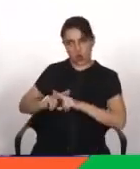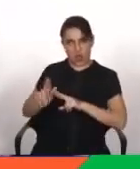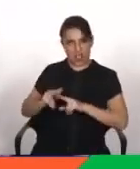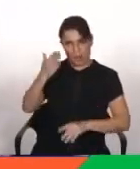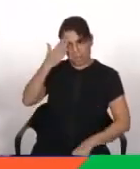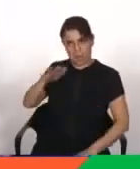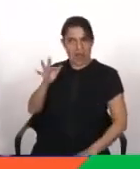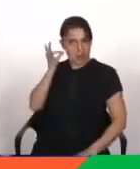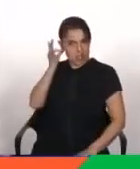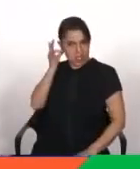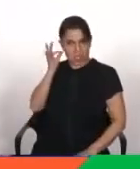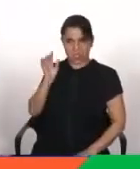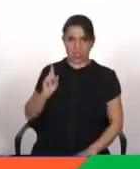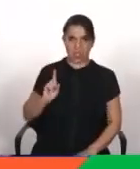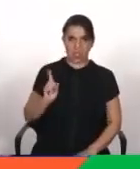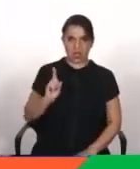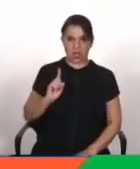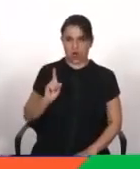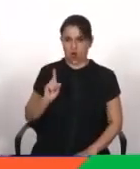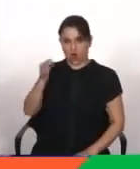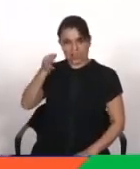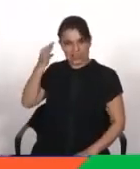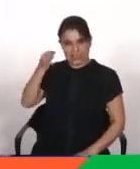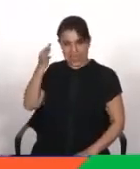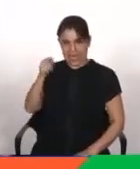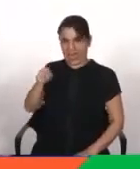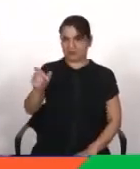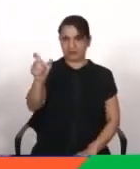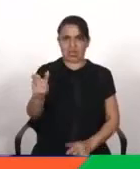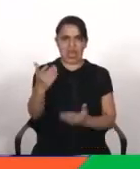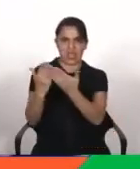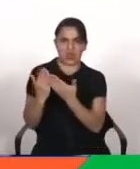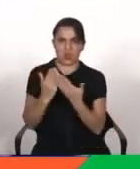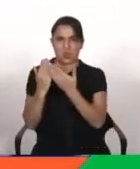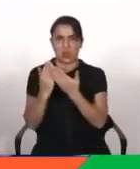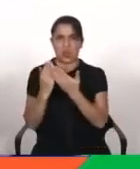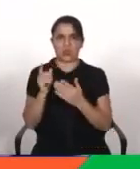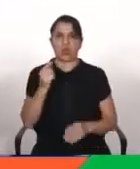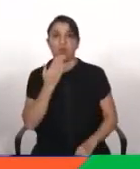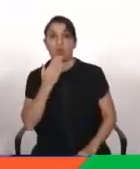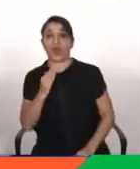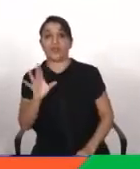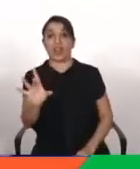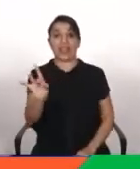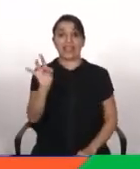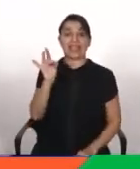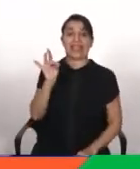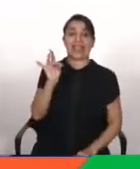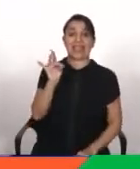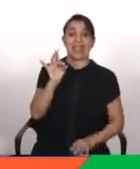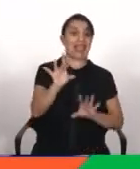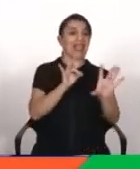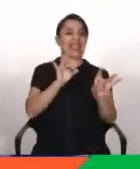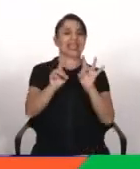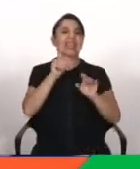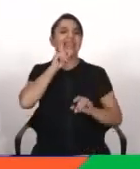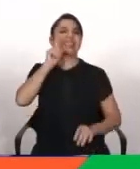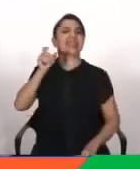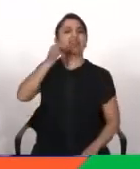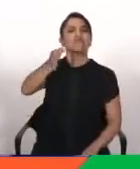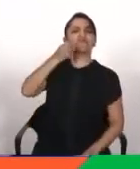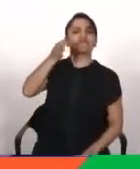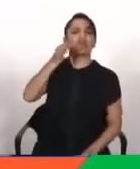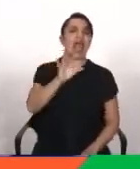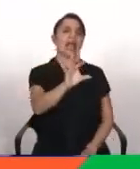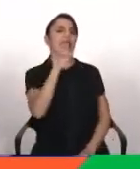una charla a este otro alumno, o cuando tenían que elegir paneles, ¿no es cierto? Elegían a hombres y no a mujeres, o solo a